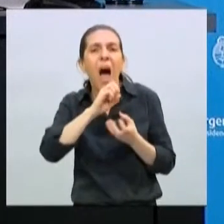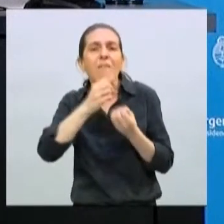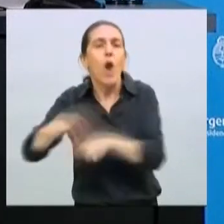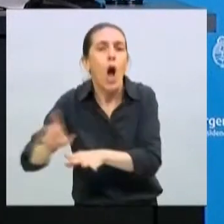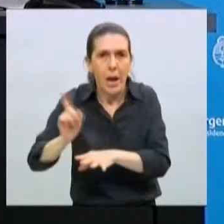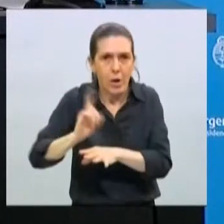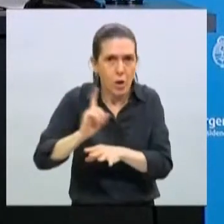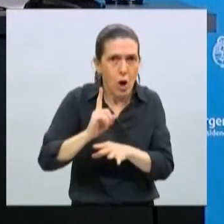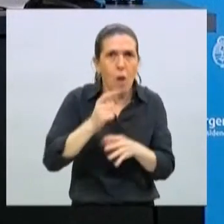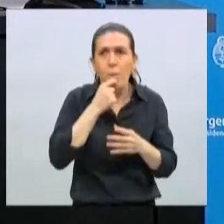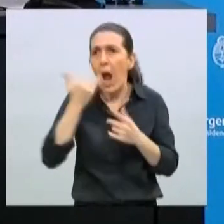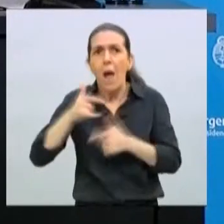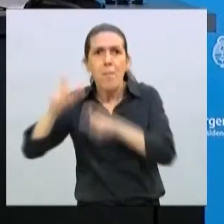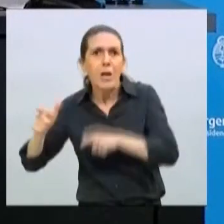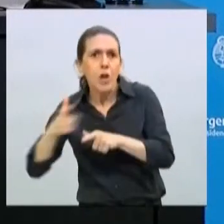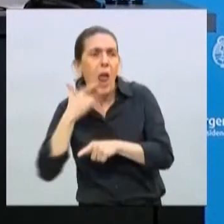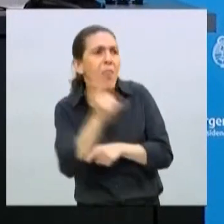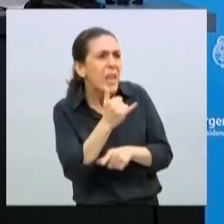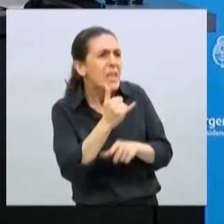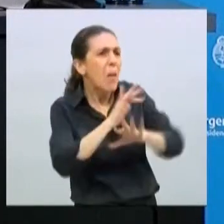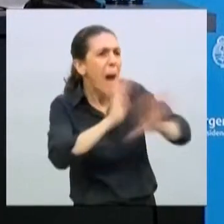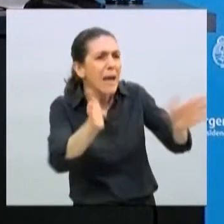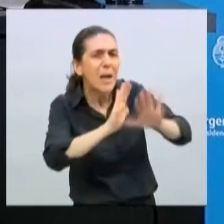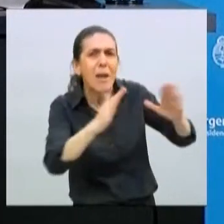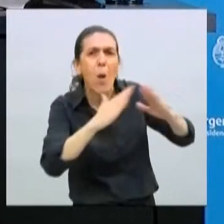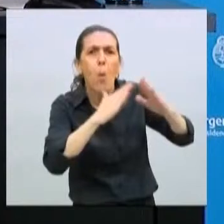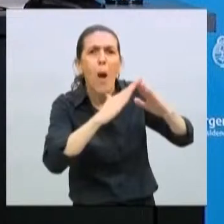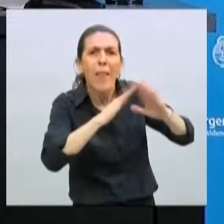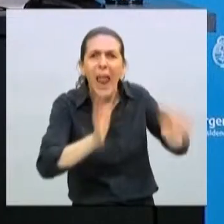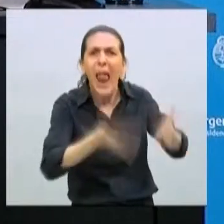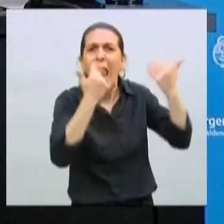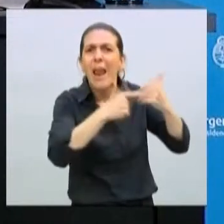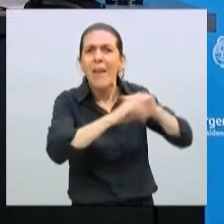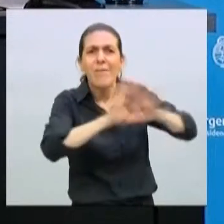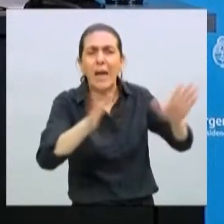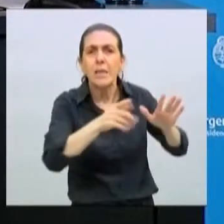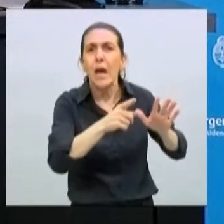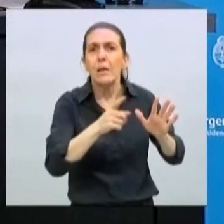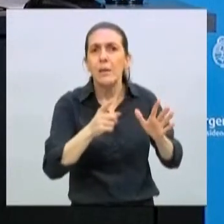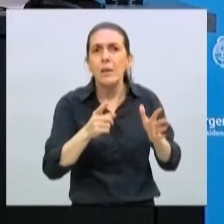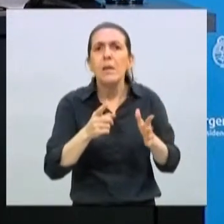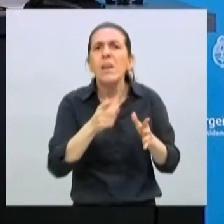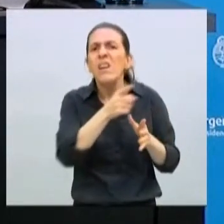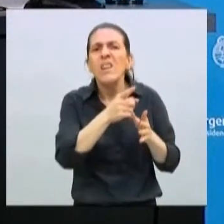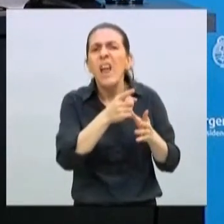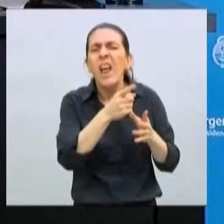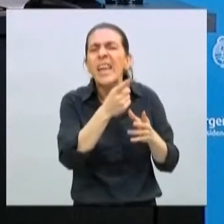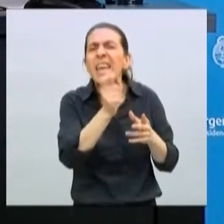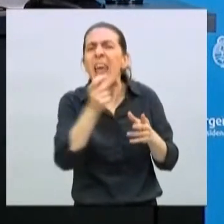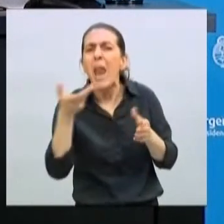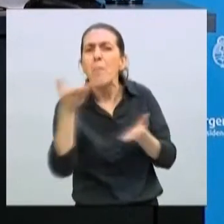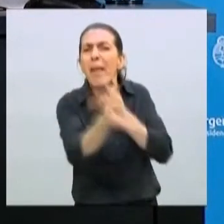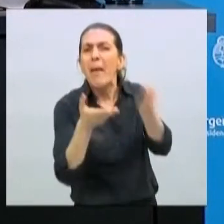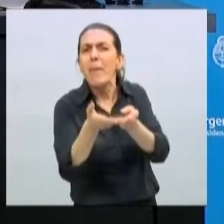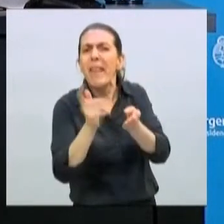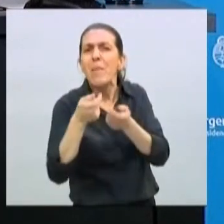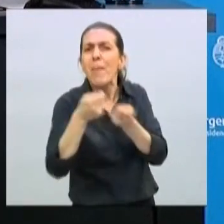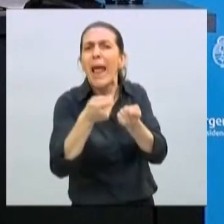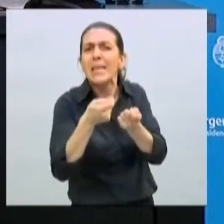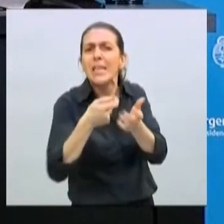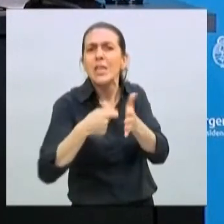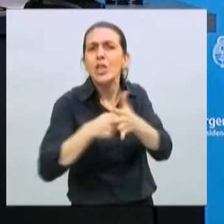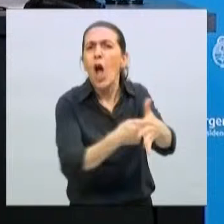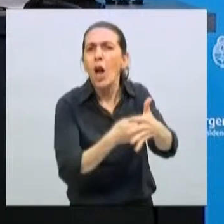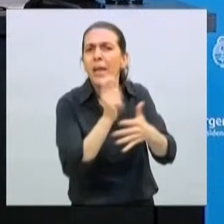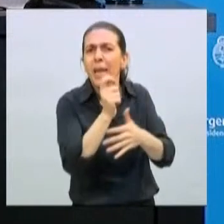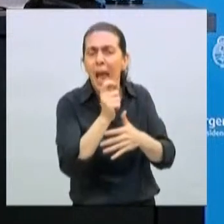quieren empujarlos a terminar con la cuarentena. Concretamente quería preguntarles a quiénes se están refiriendo. También, en línea